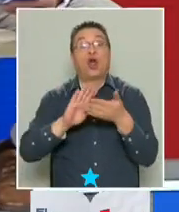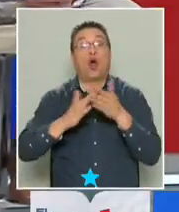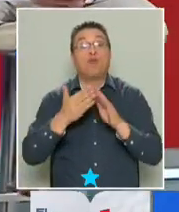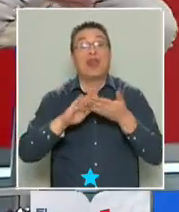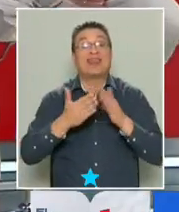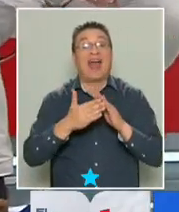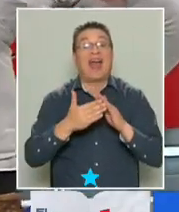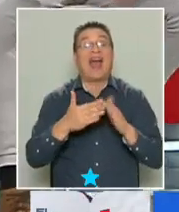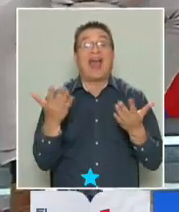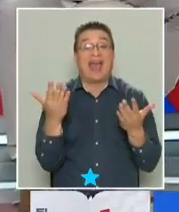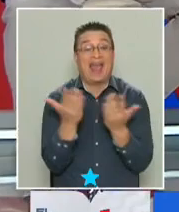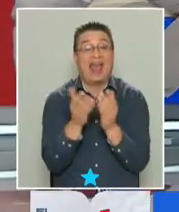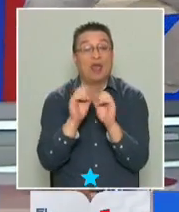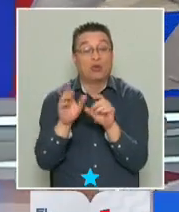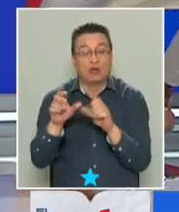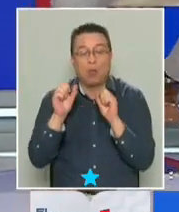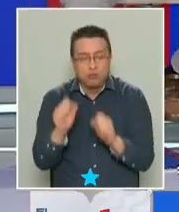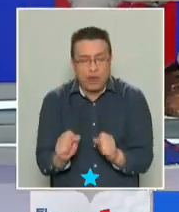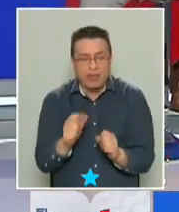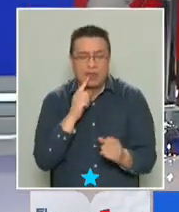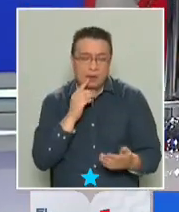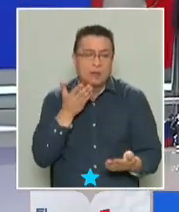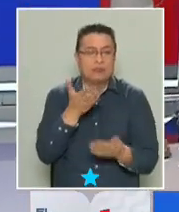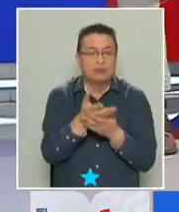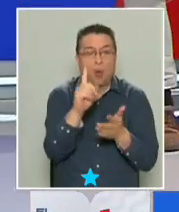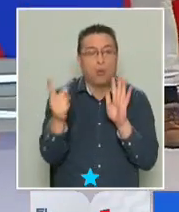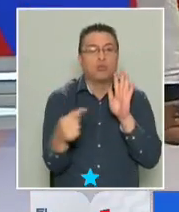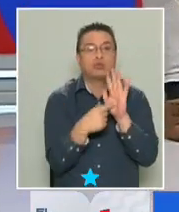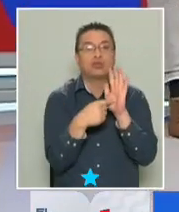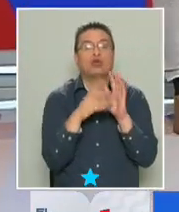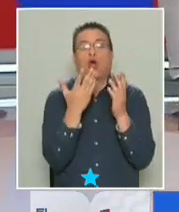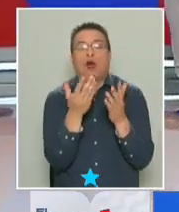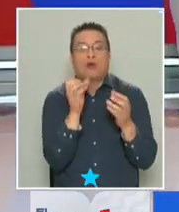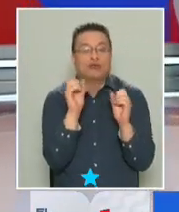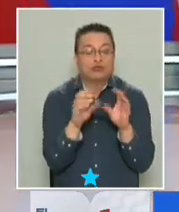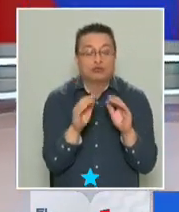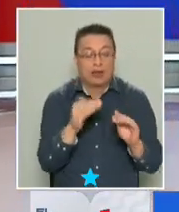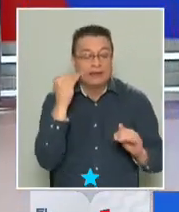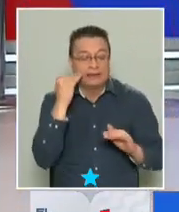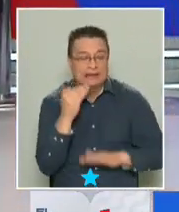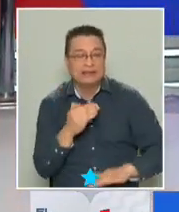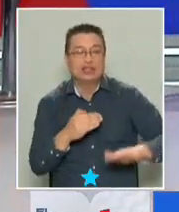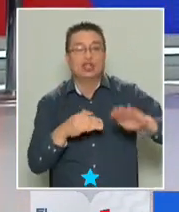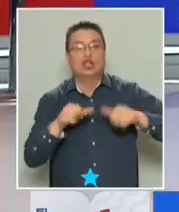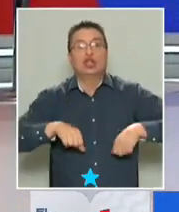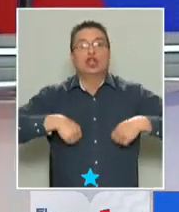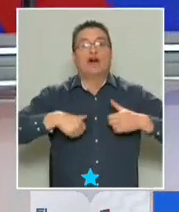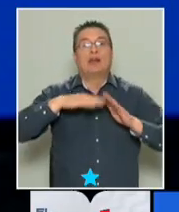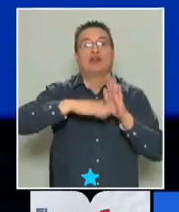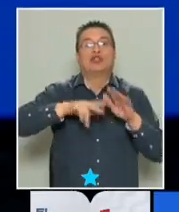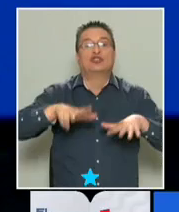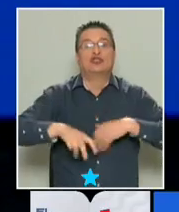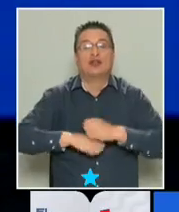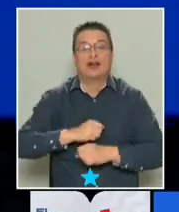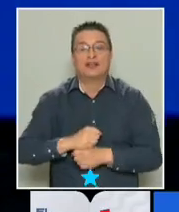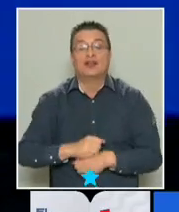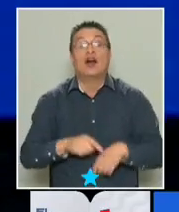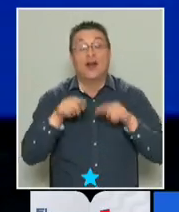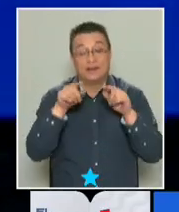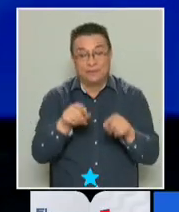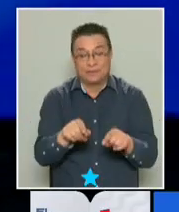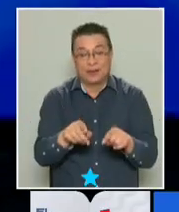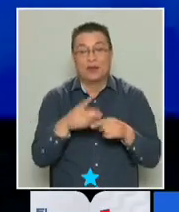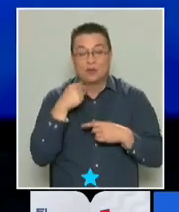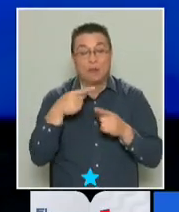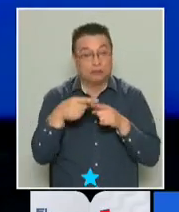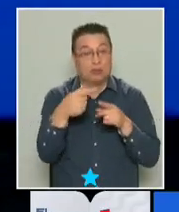cuanto puede la familia poner el punto en cómo se va está formando los niños y adolescente exactamente pues que como decía mi límite se reconoce una